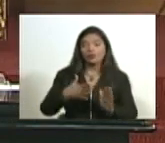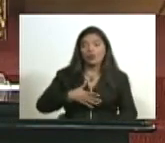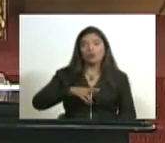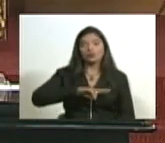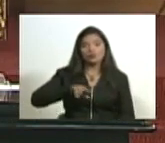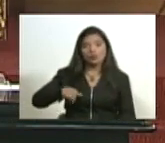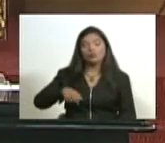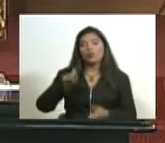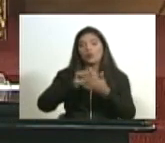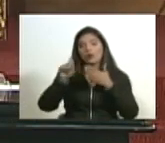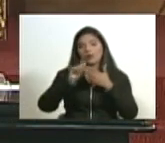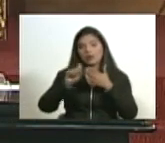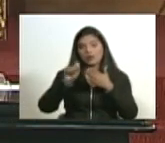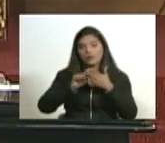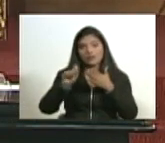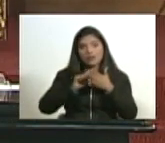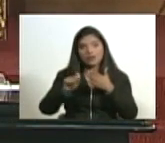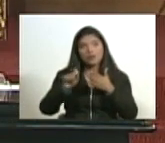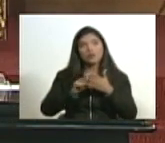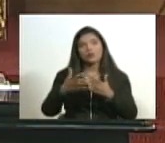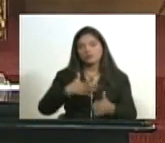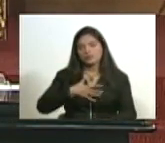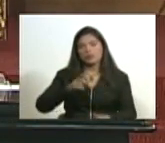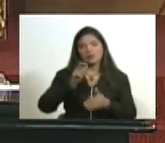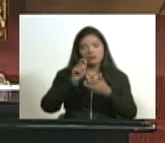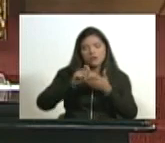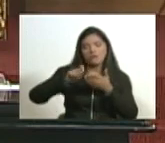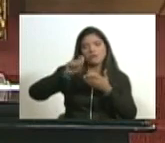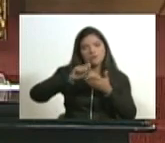mira. Así, mira, de puño y letra.